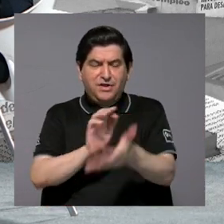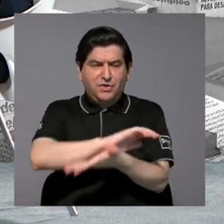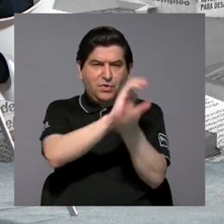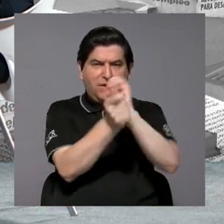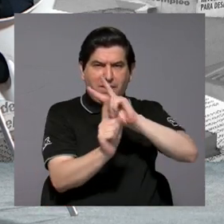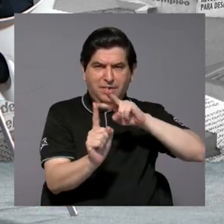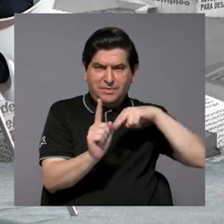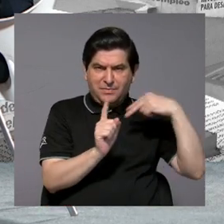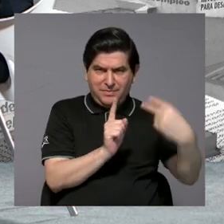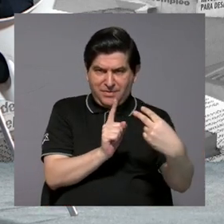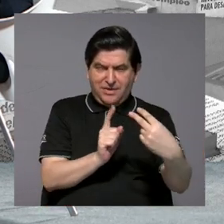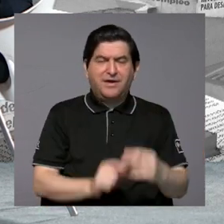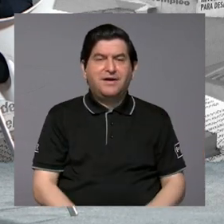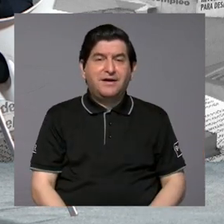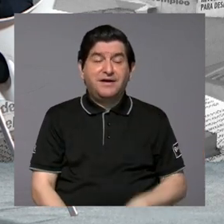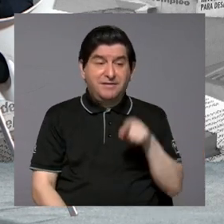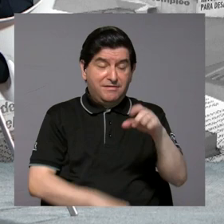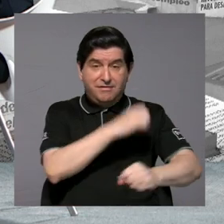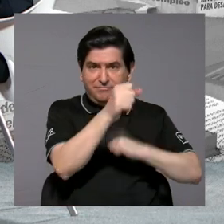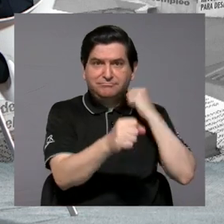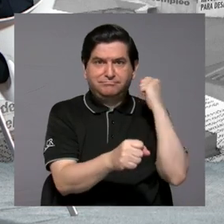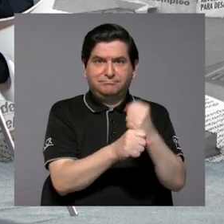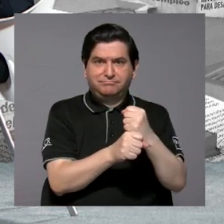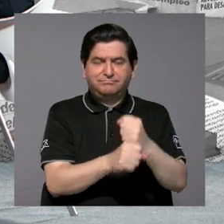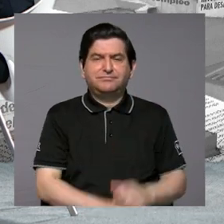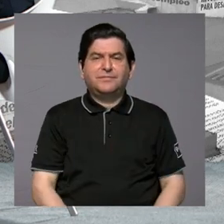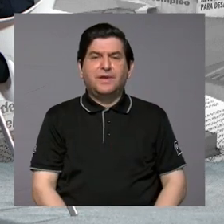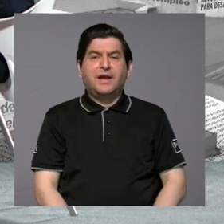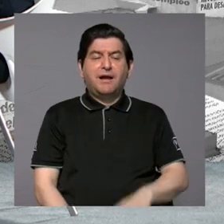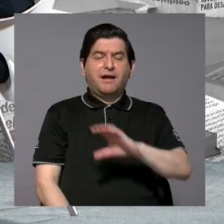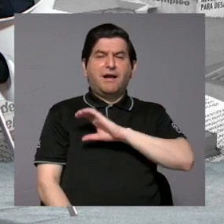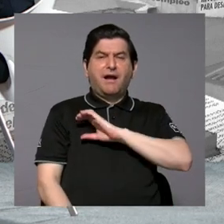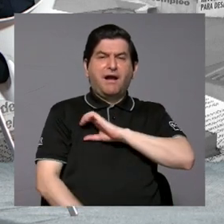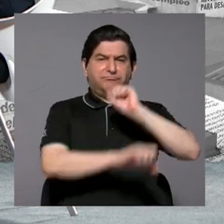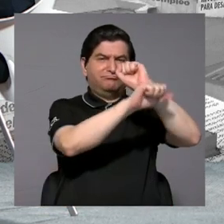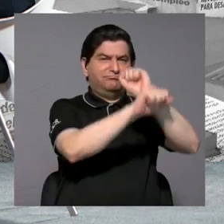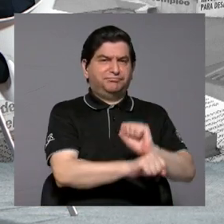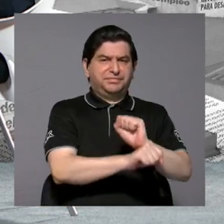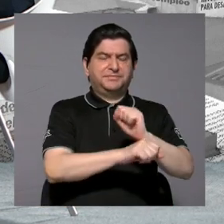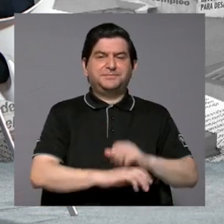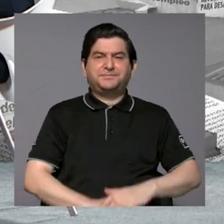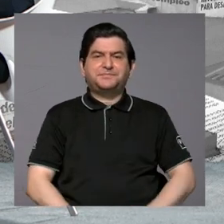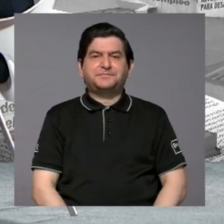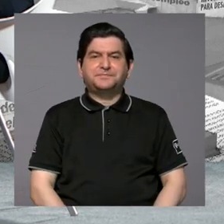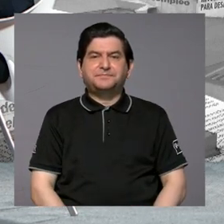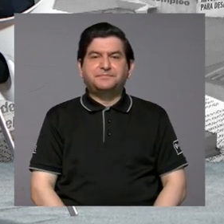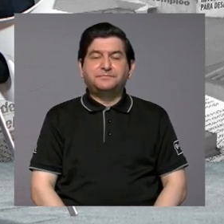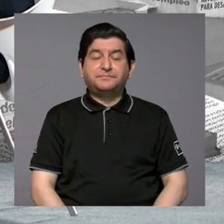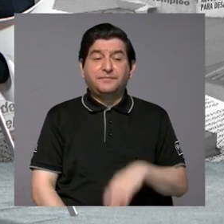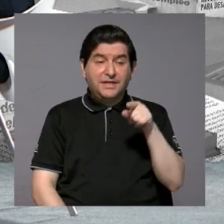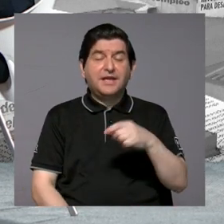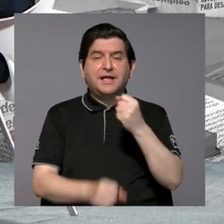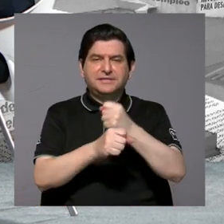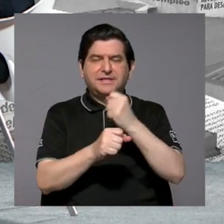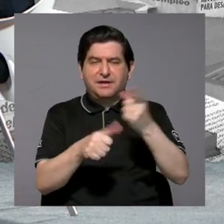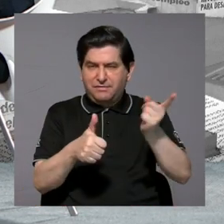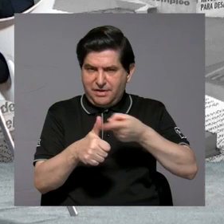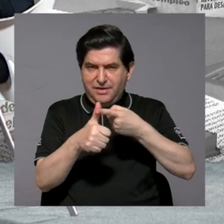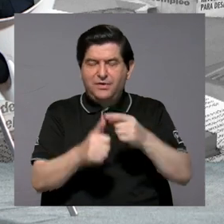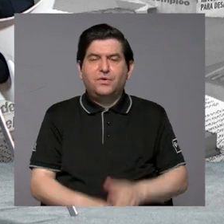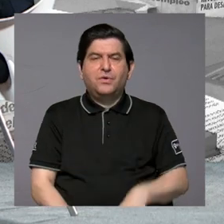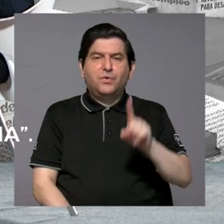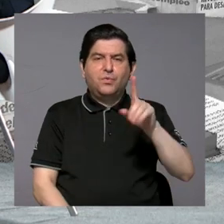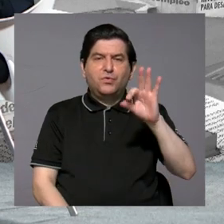perspectiva que se tiene en ese año verdad lo que es la policía tradicional y se hace ese piloto ya en